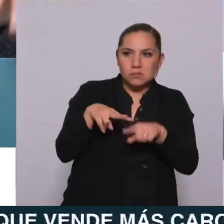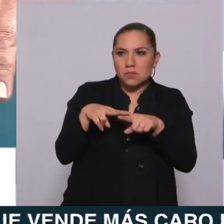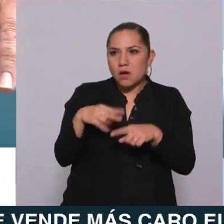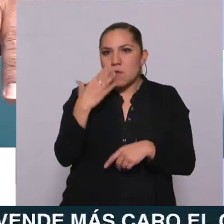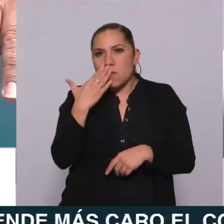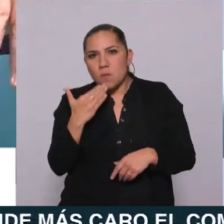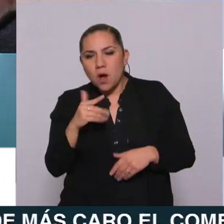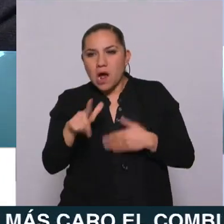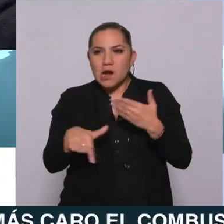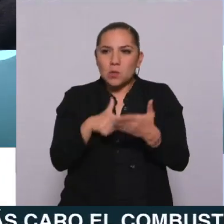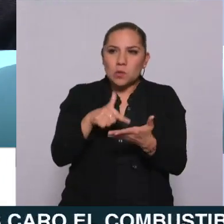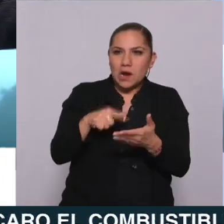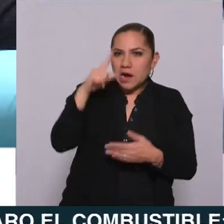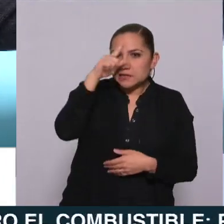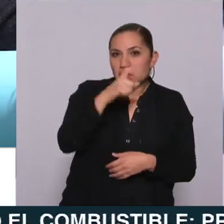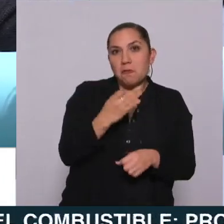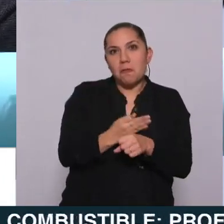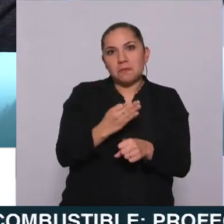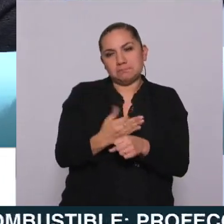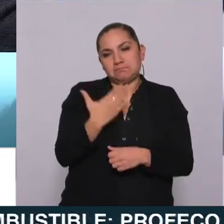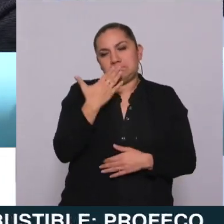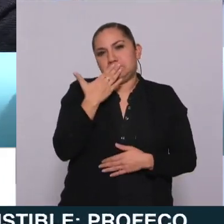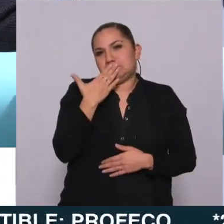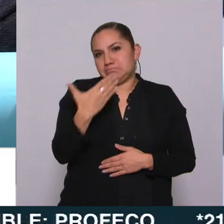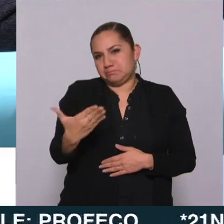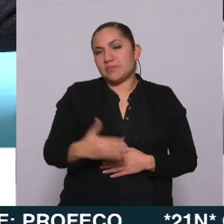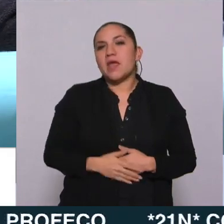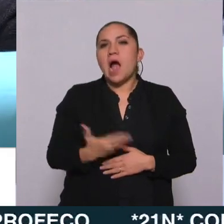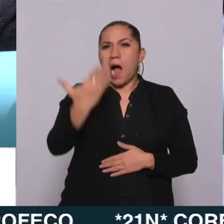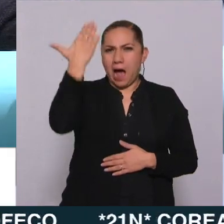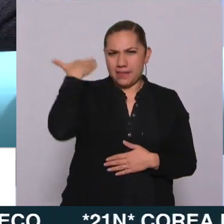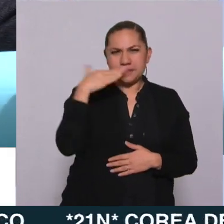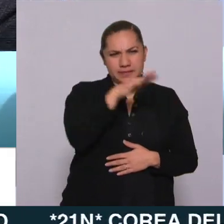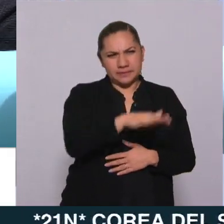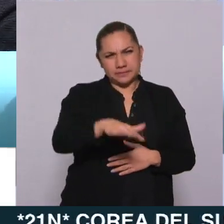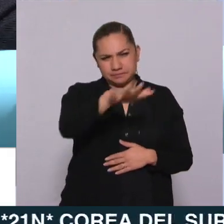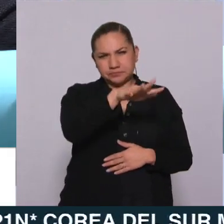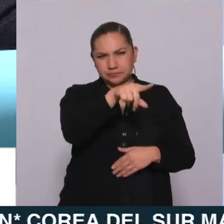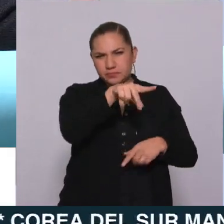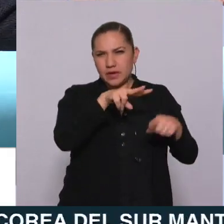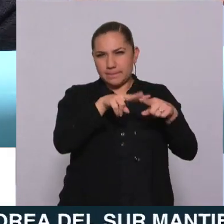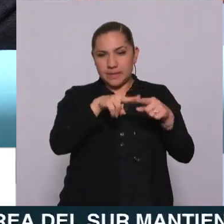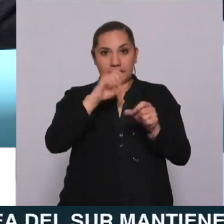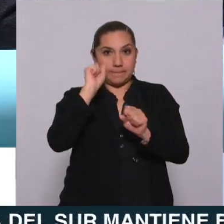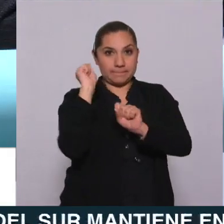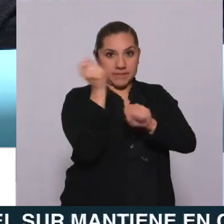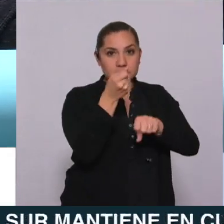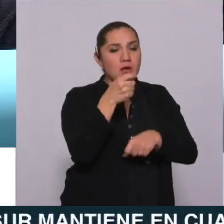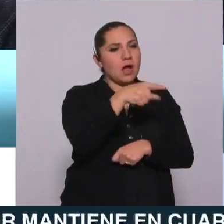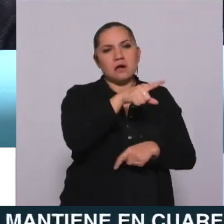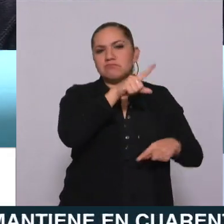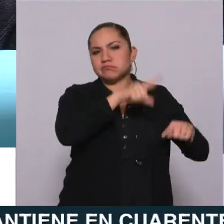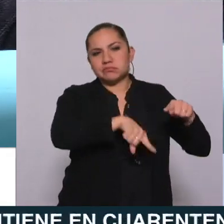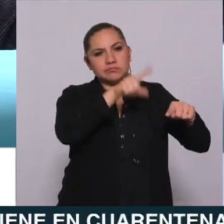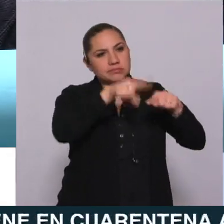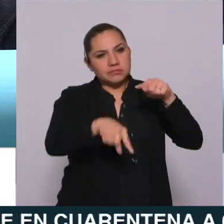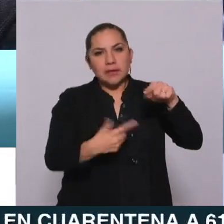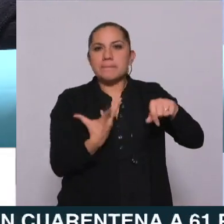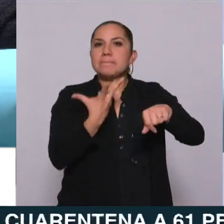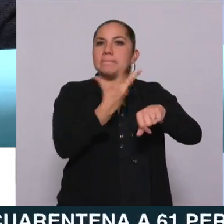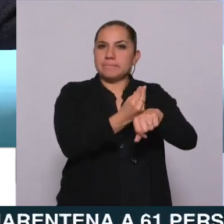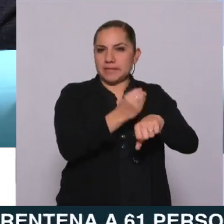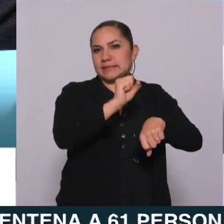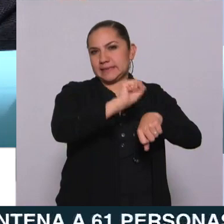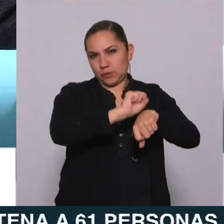un parque de béisbol, pero se quitó para hacer una secundaria, que también fue muy bueno,